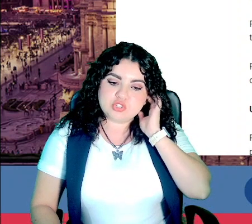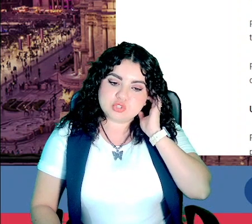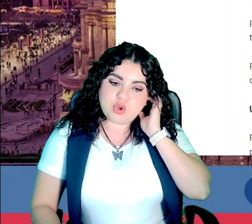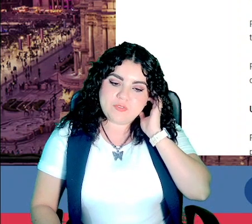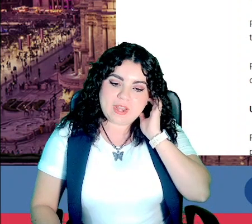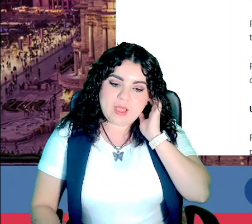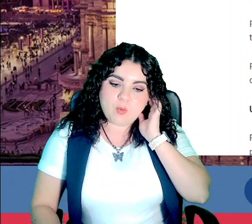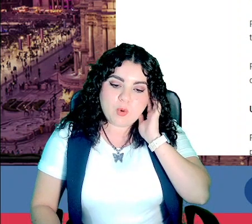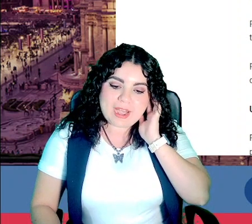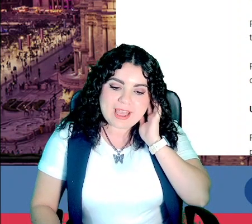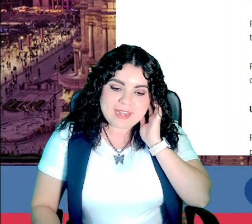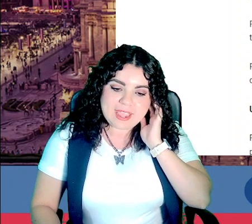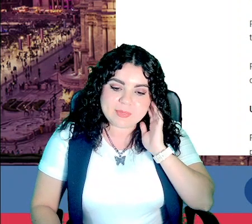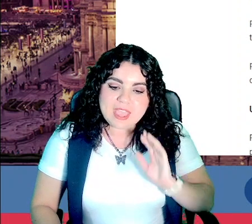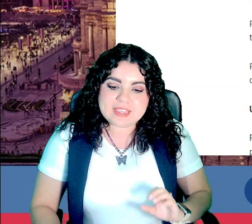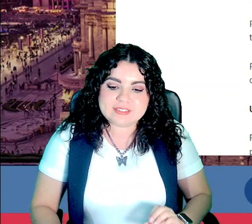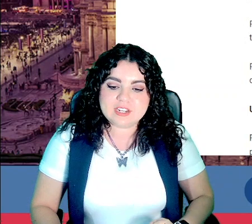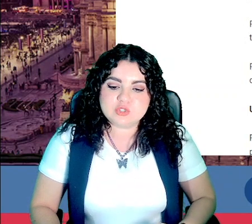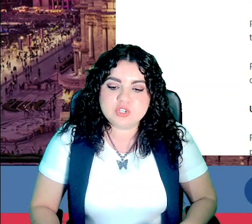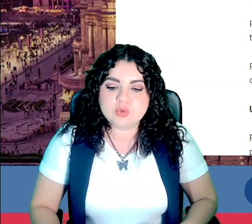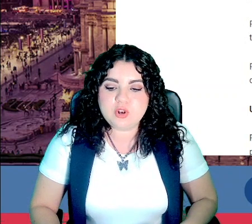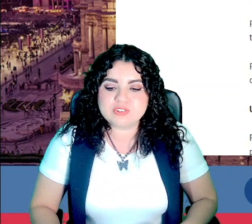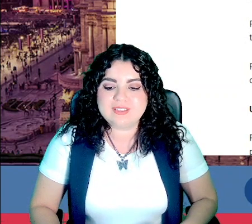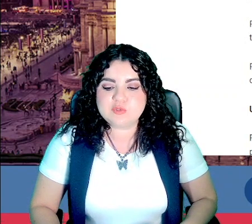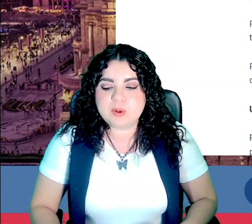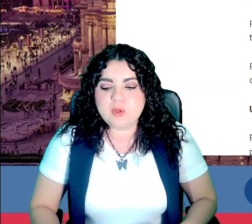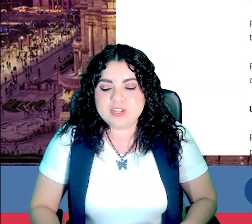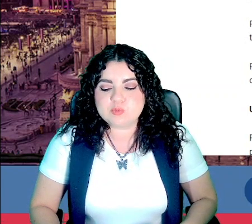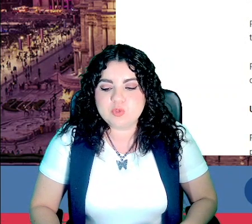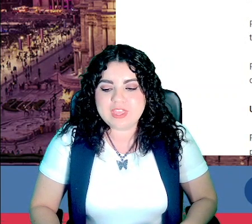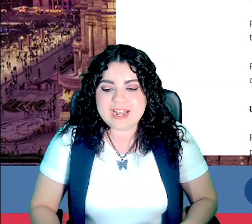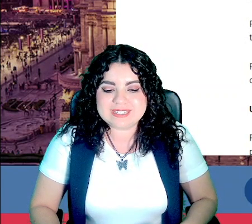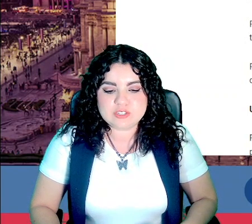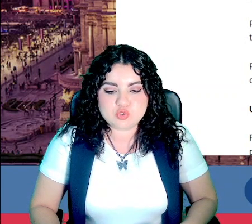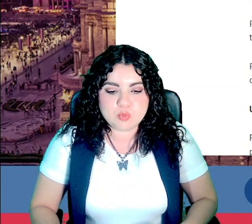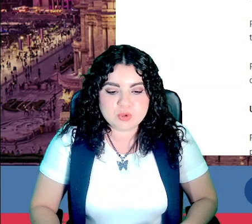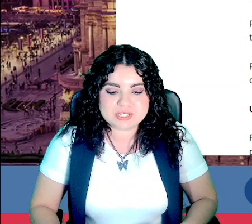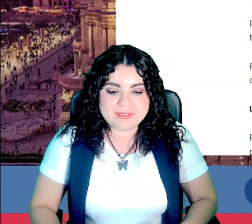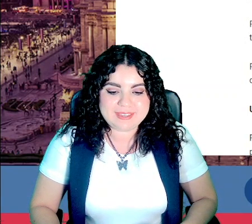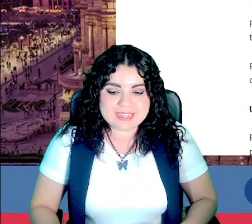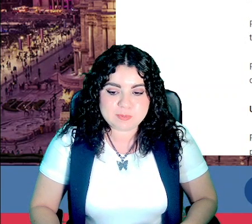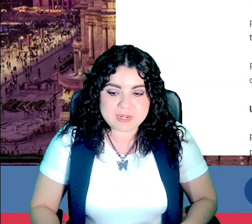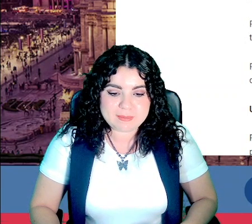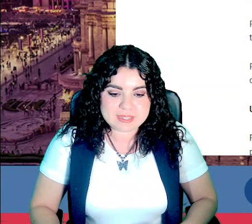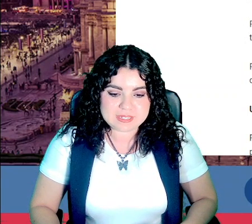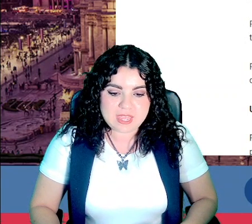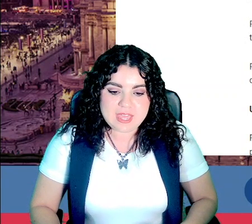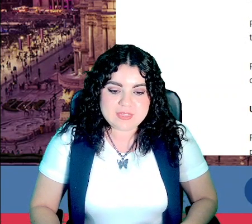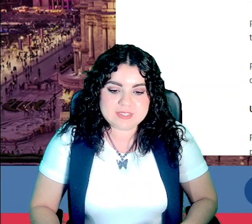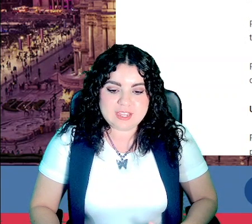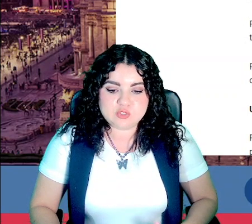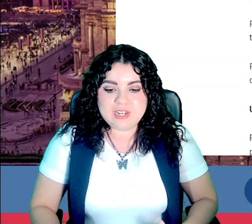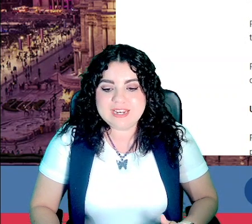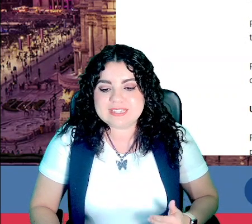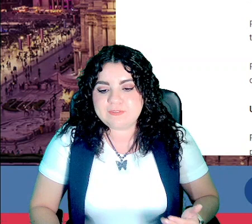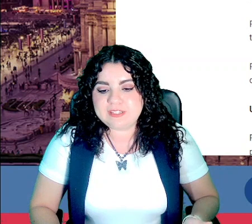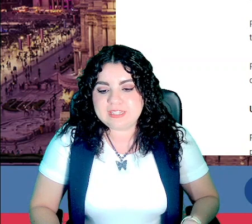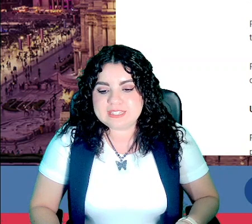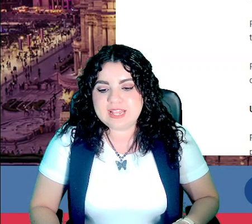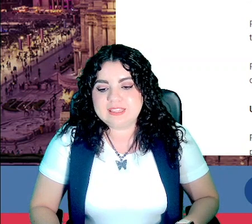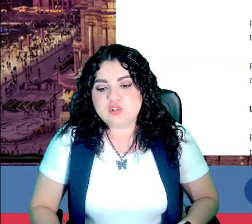los hechos contra Ucrania. Esta nación es uno de los grandes proveedores mundiales de insumos de materias primas. Desde gasolina